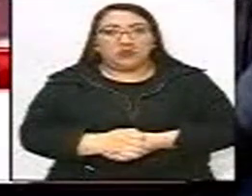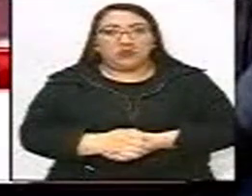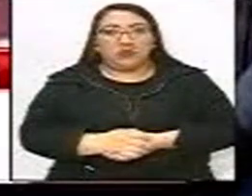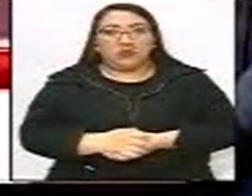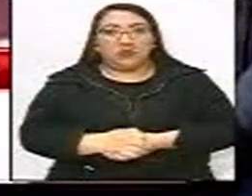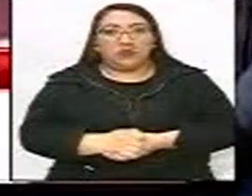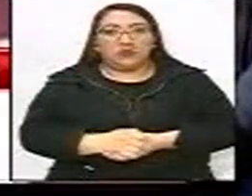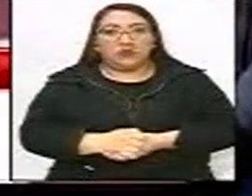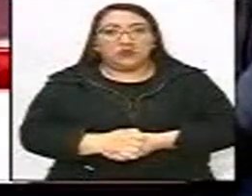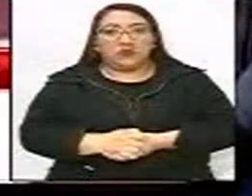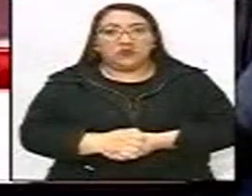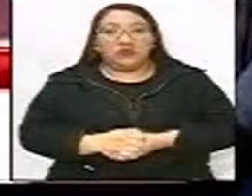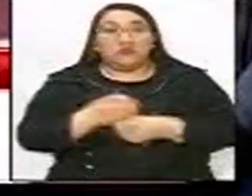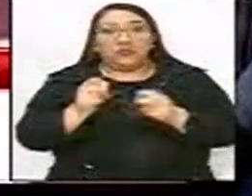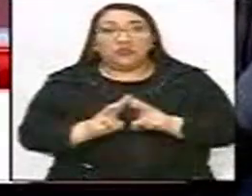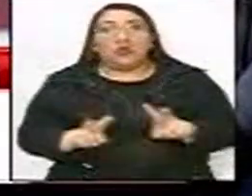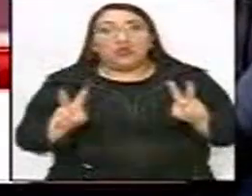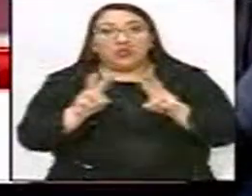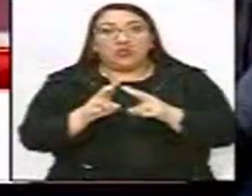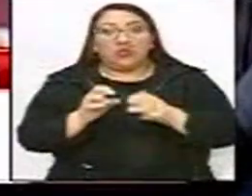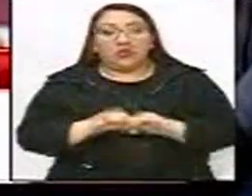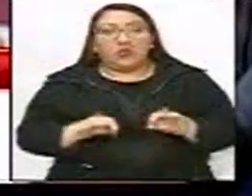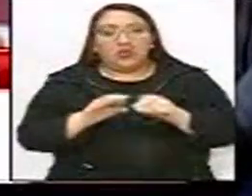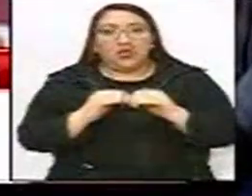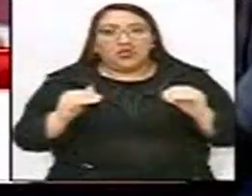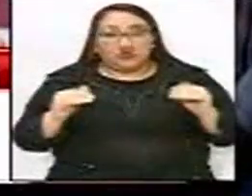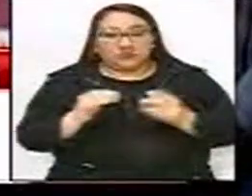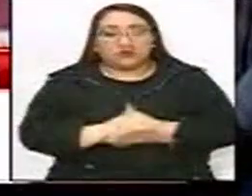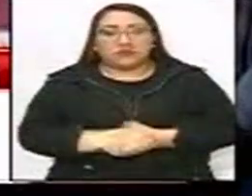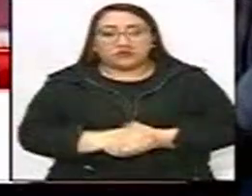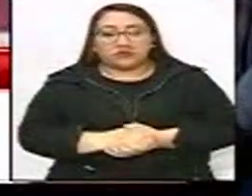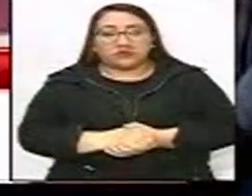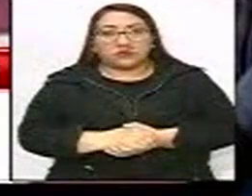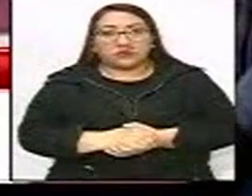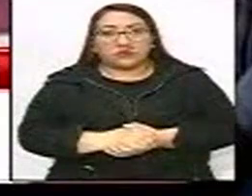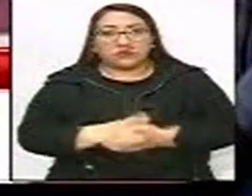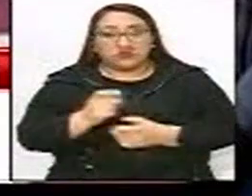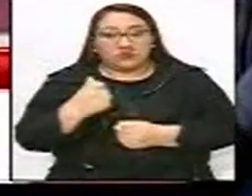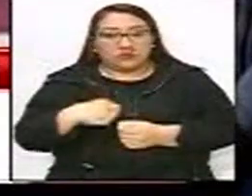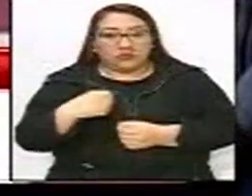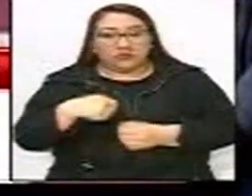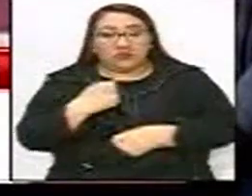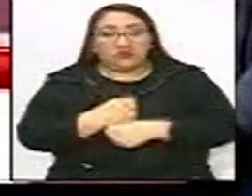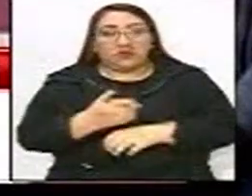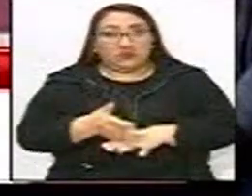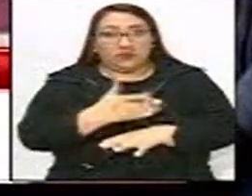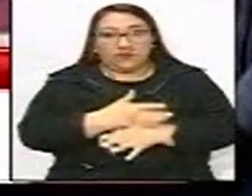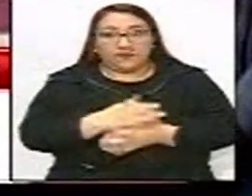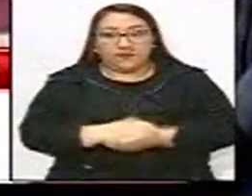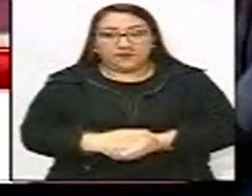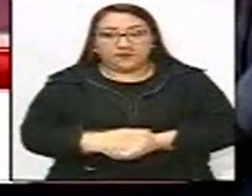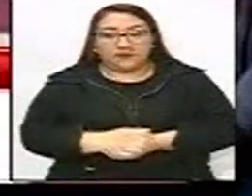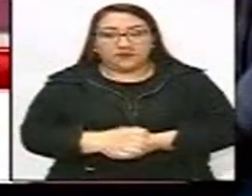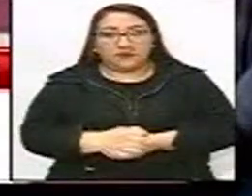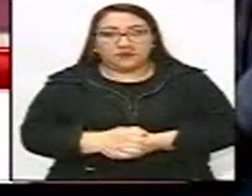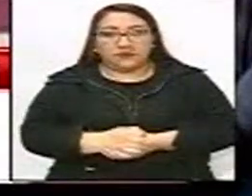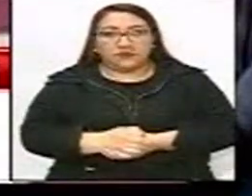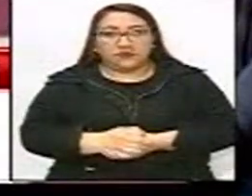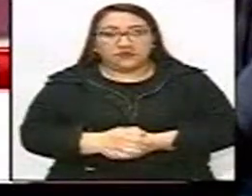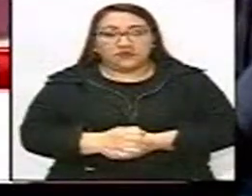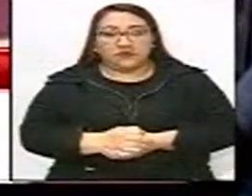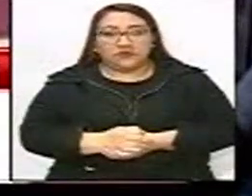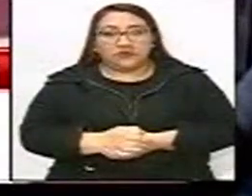Porque es una valorización unilateral. La municipalidad en la gestión pasada se opuso a